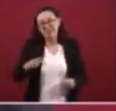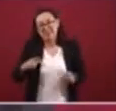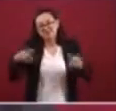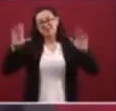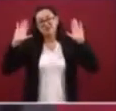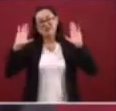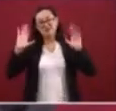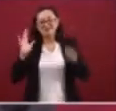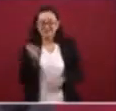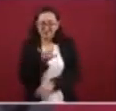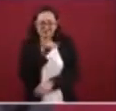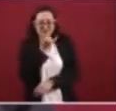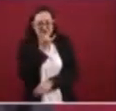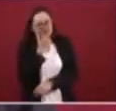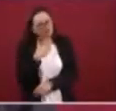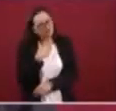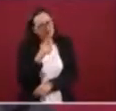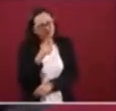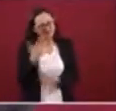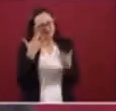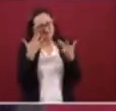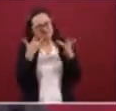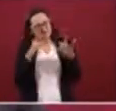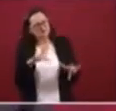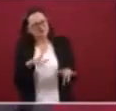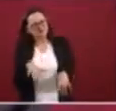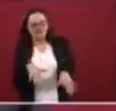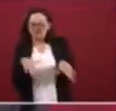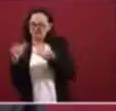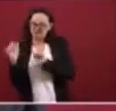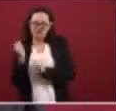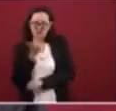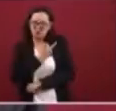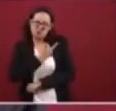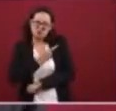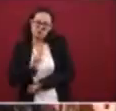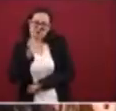esto no me gusta, no estoy de acuerdo.